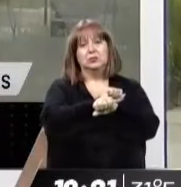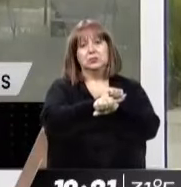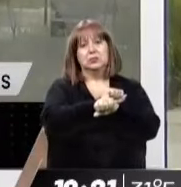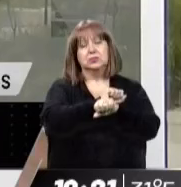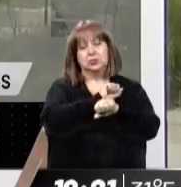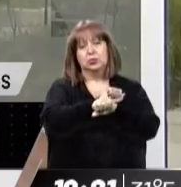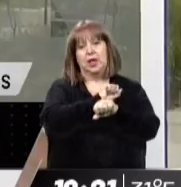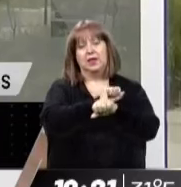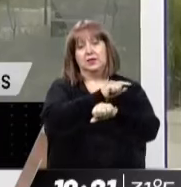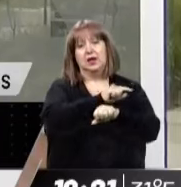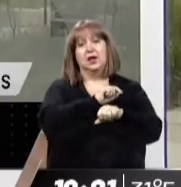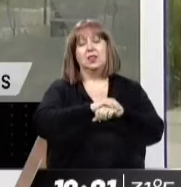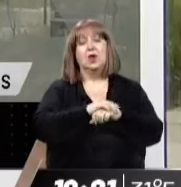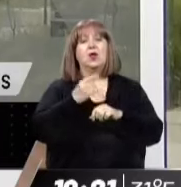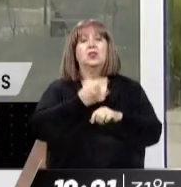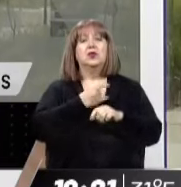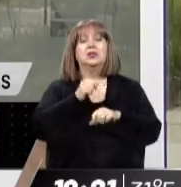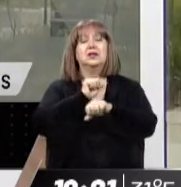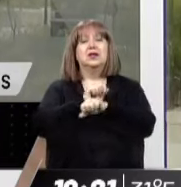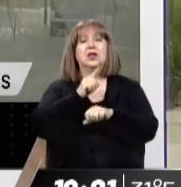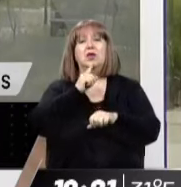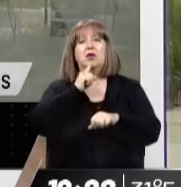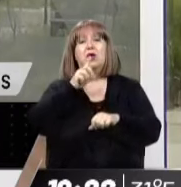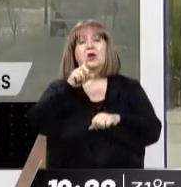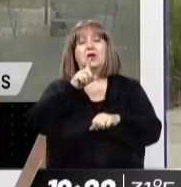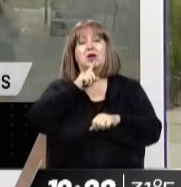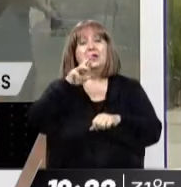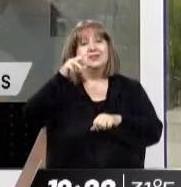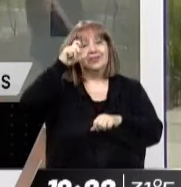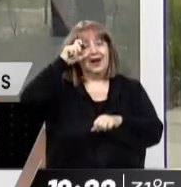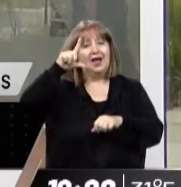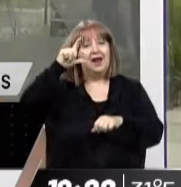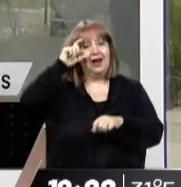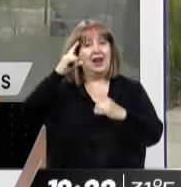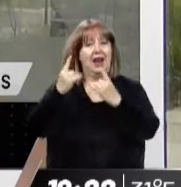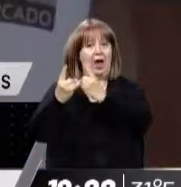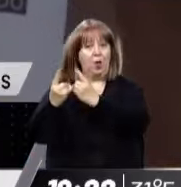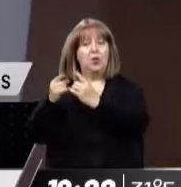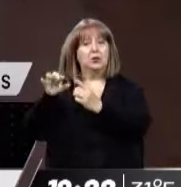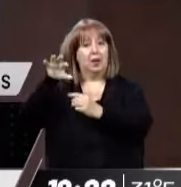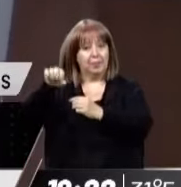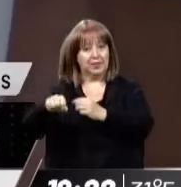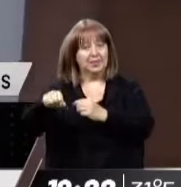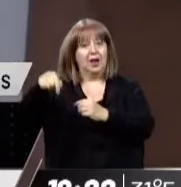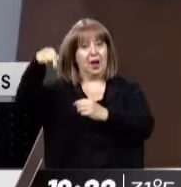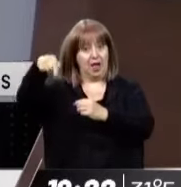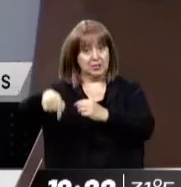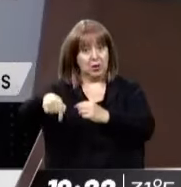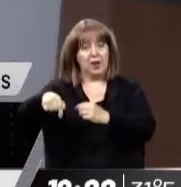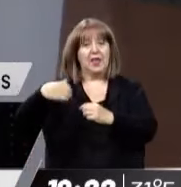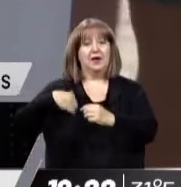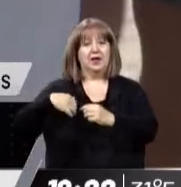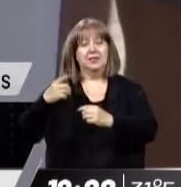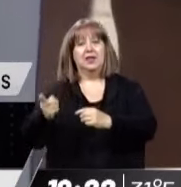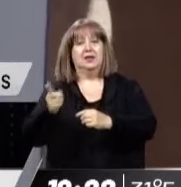en la ciudad de Trelew, fue trasladado y fue ingresado en la penitenciaría provincial. Las cuatro personas que están prófugos,